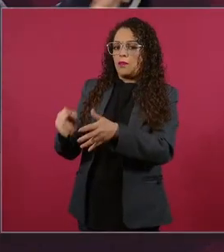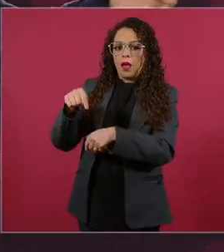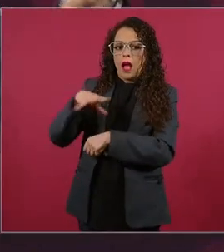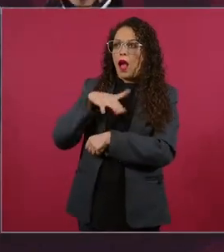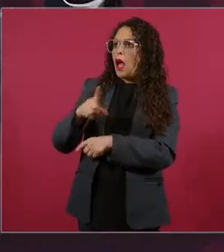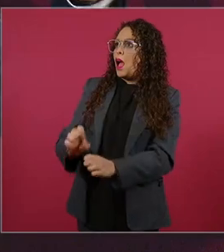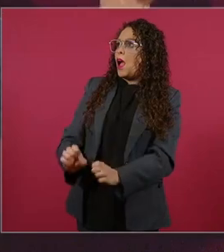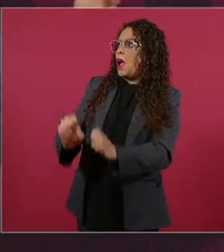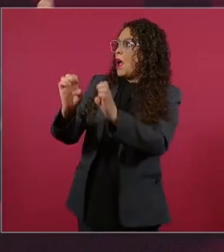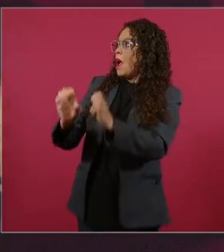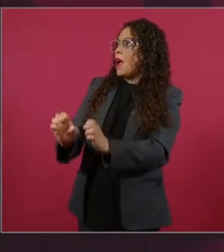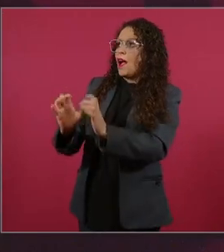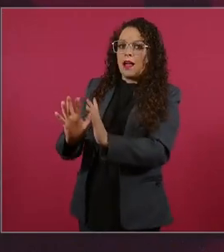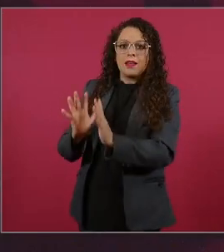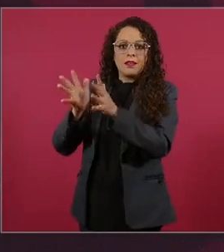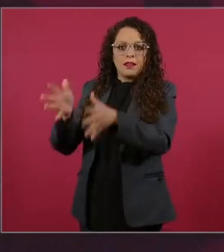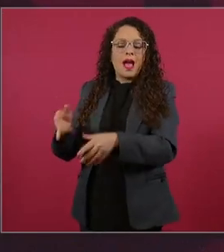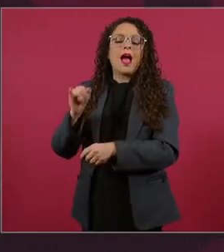se podía